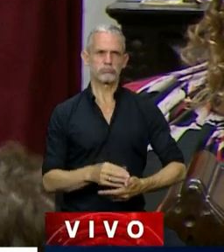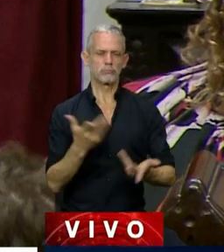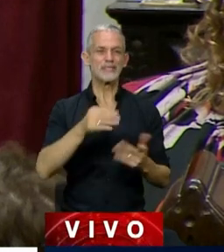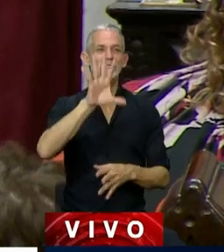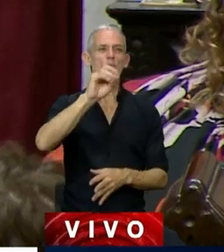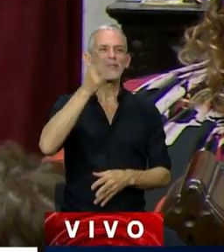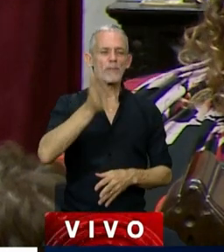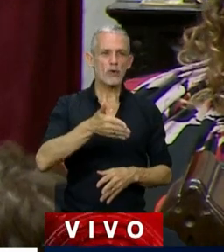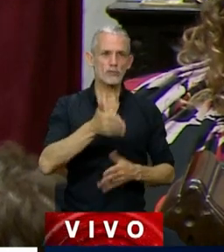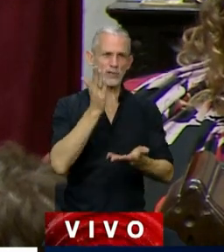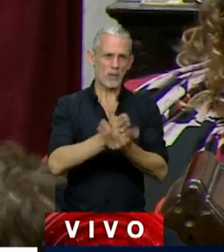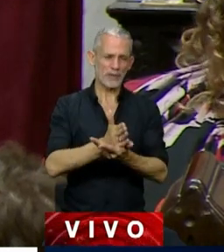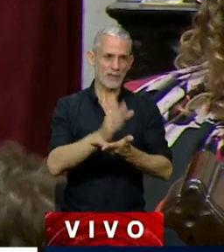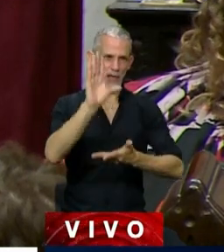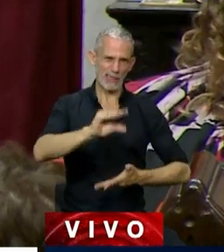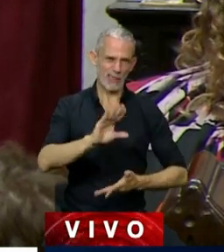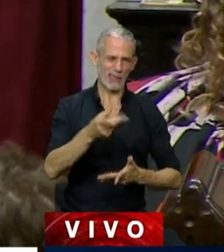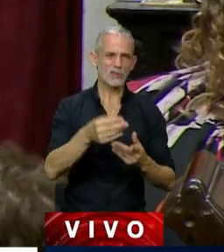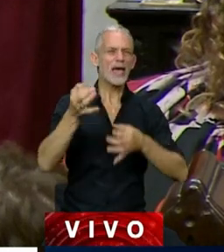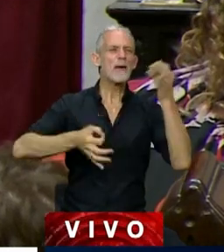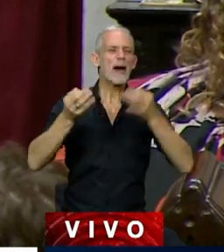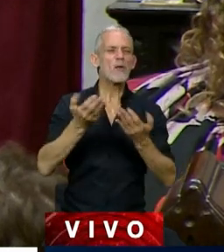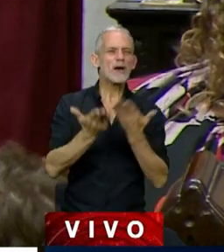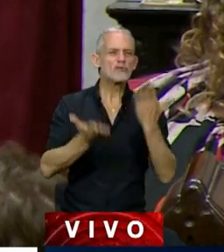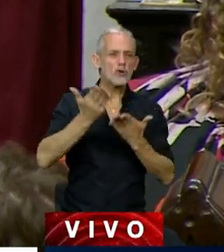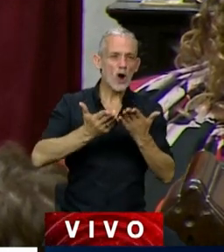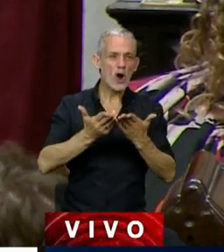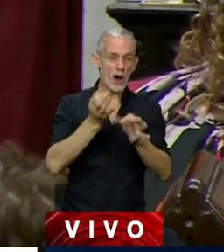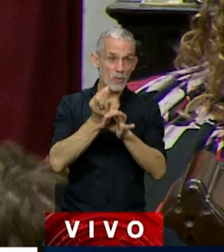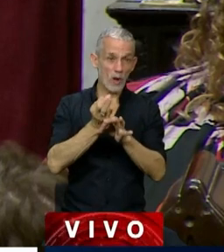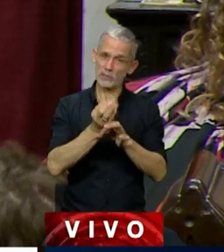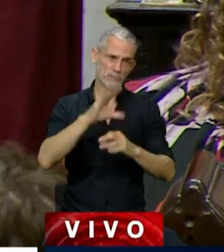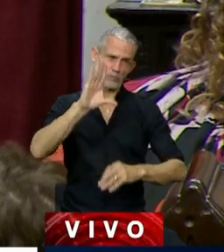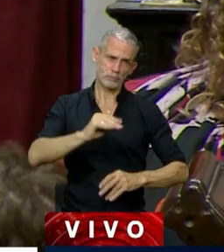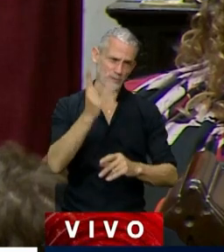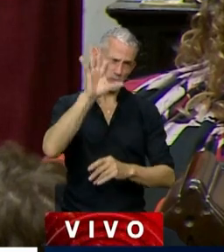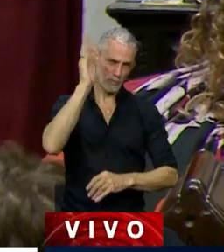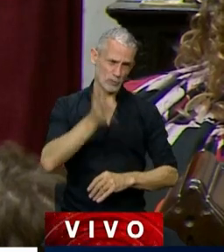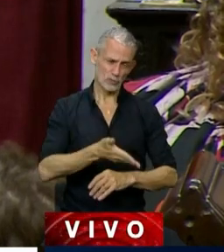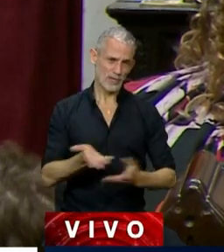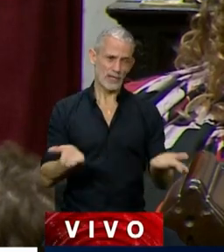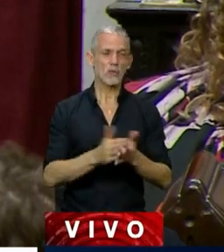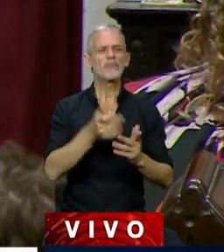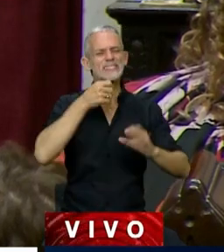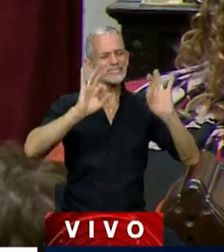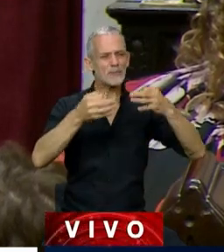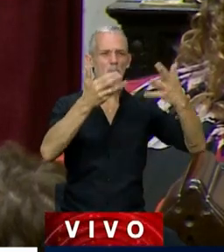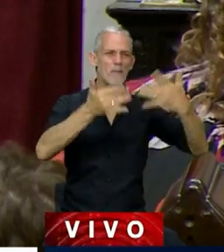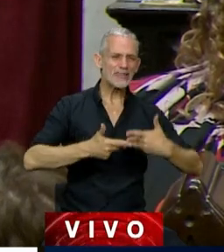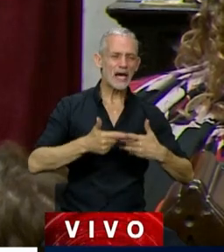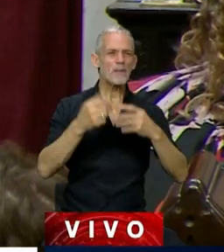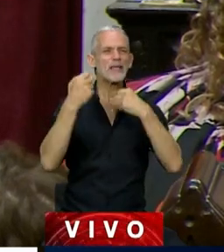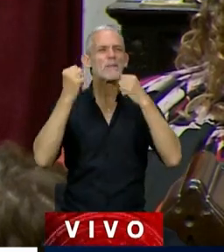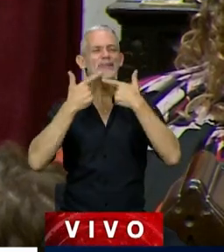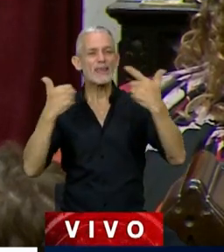el 50% en evaluación educativa. Sabemos que en matemática y en prácticas